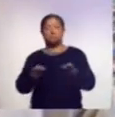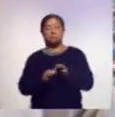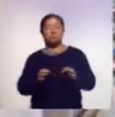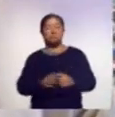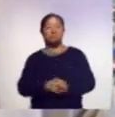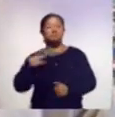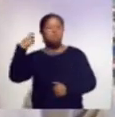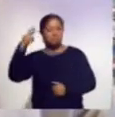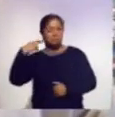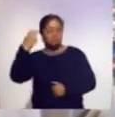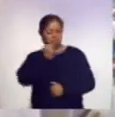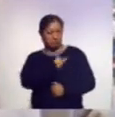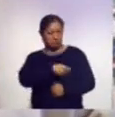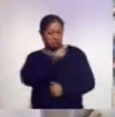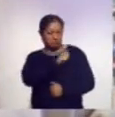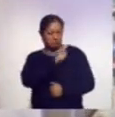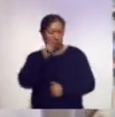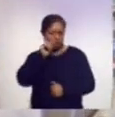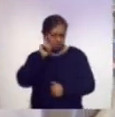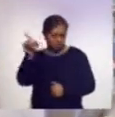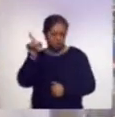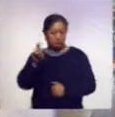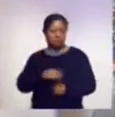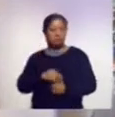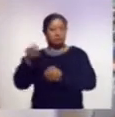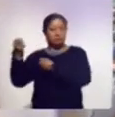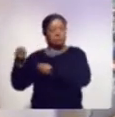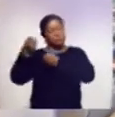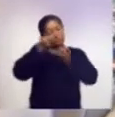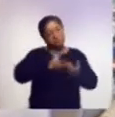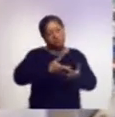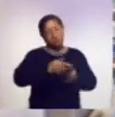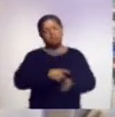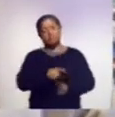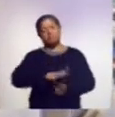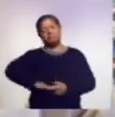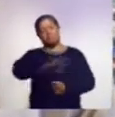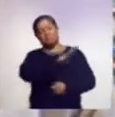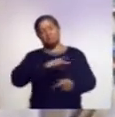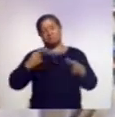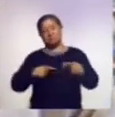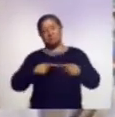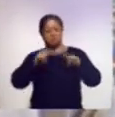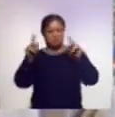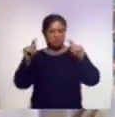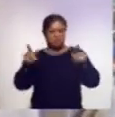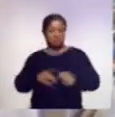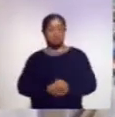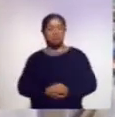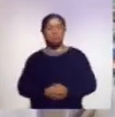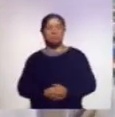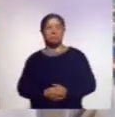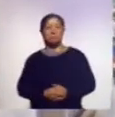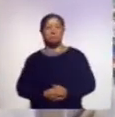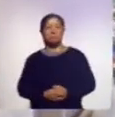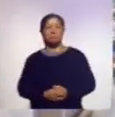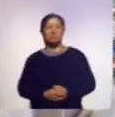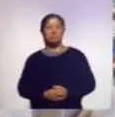de España dio a la comunidad tlaxcalteca. Eso es